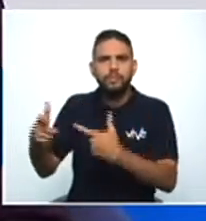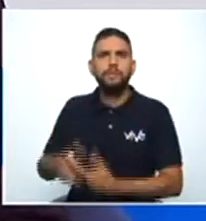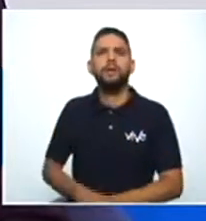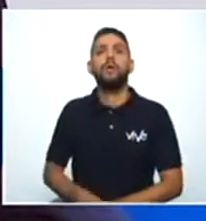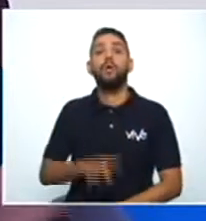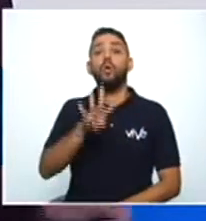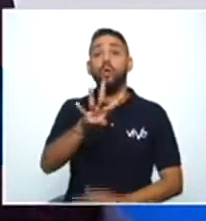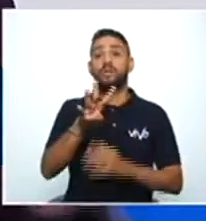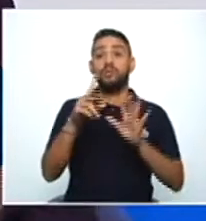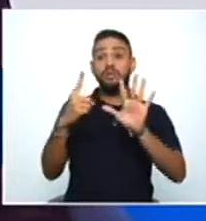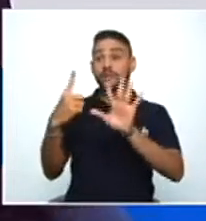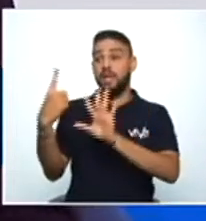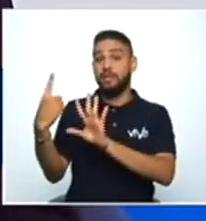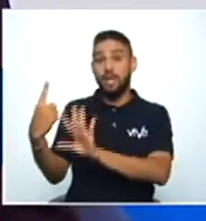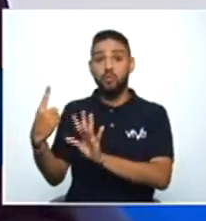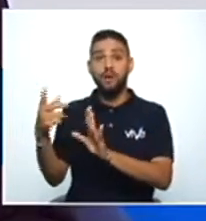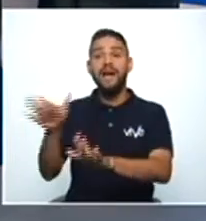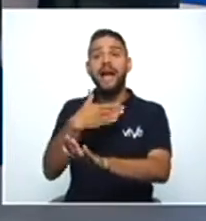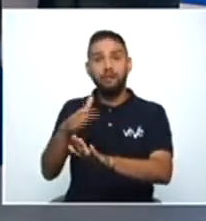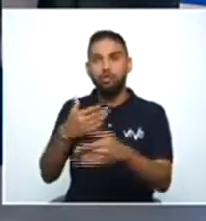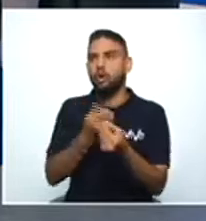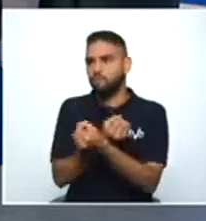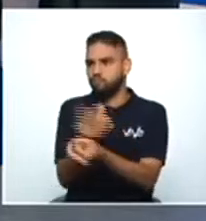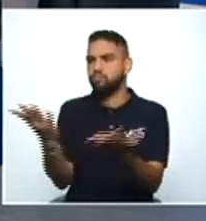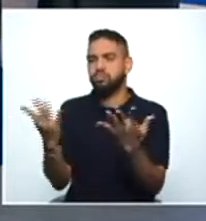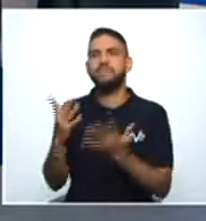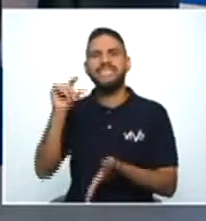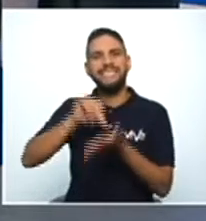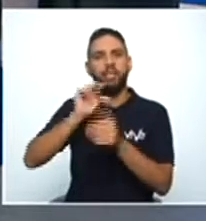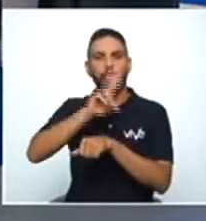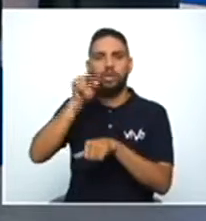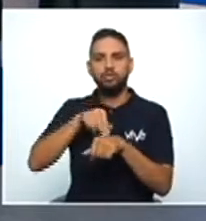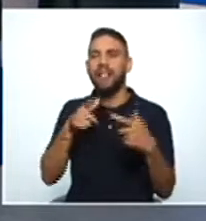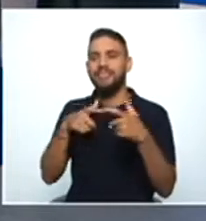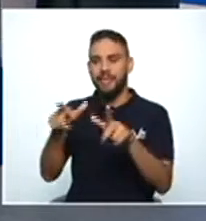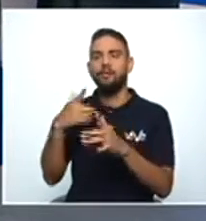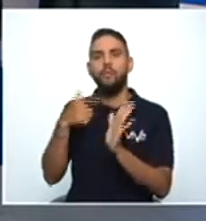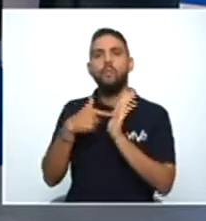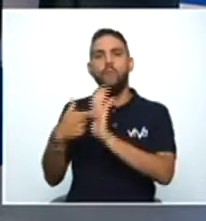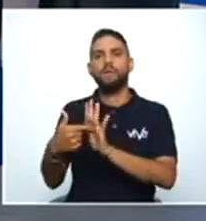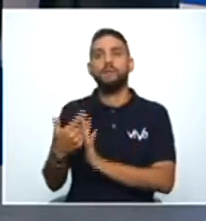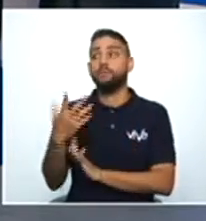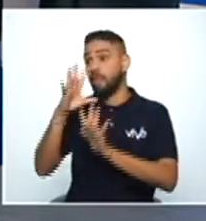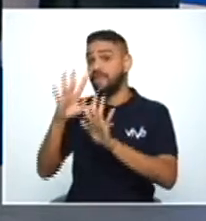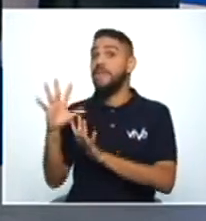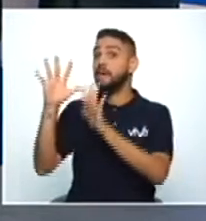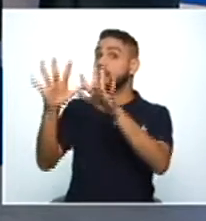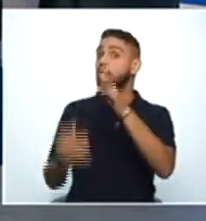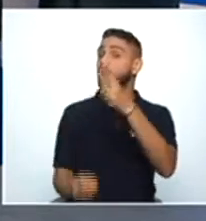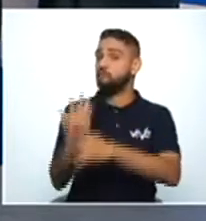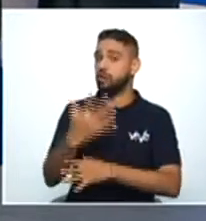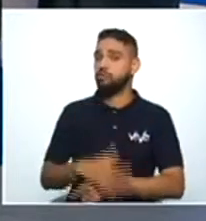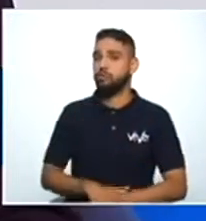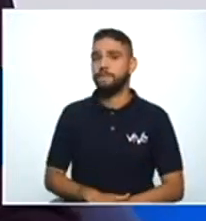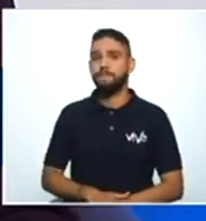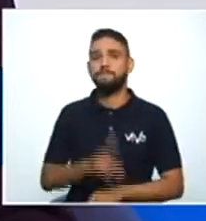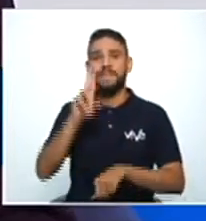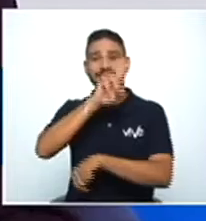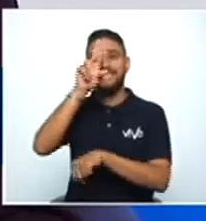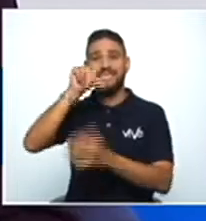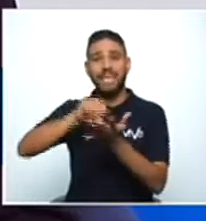publicados y eso es parte precisamente lo que se ha logrado a través del centro nacional del disco en casi 10 años de su creación el centro nacional del disco